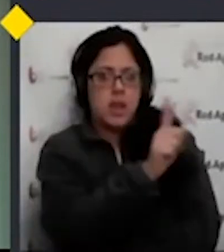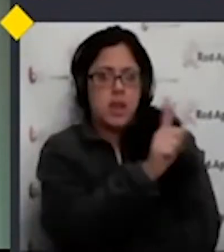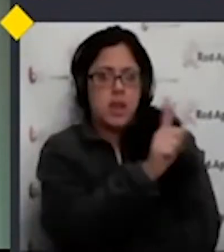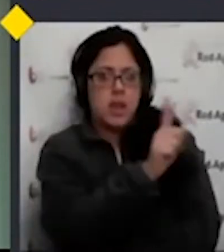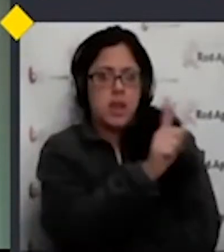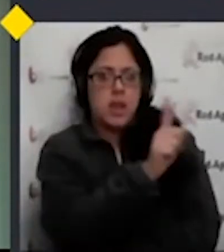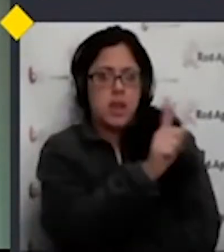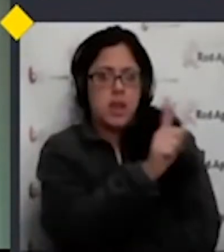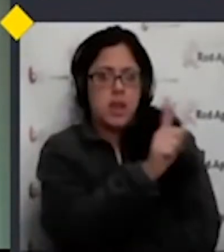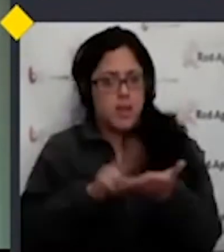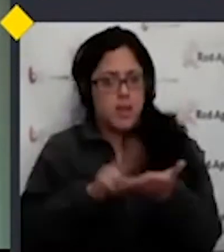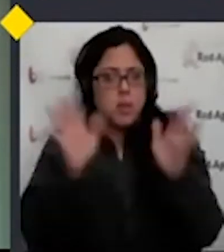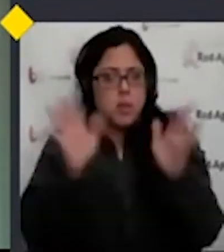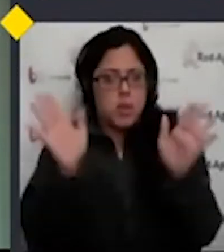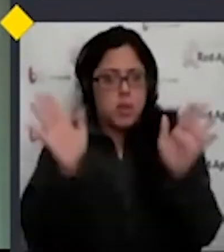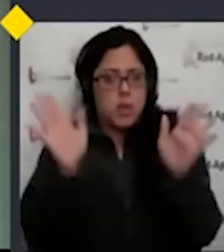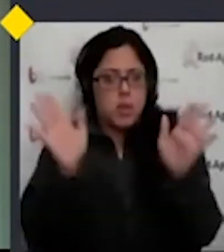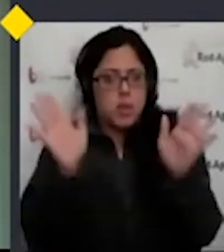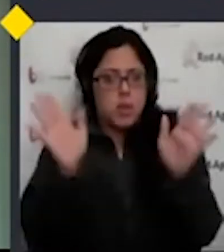se promueve un pensamiento innovador.